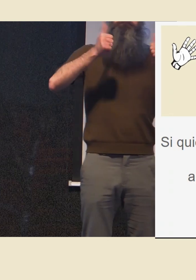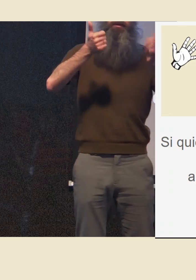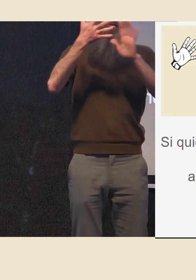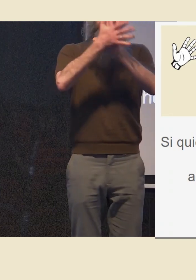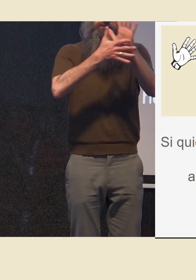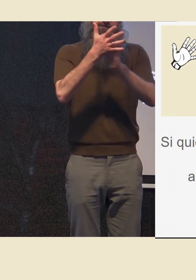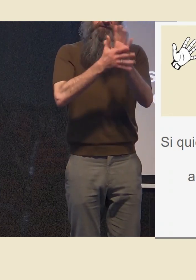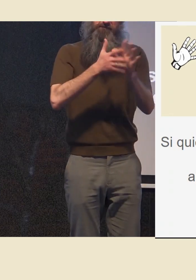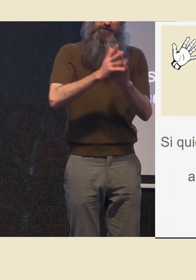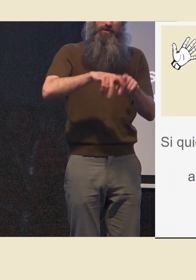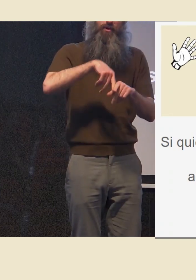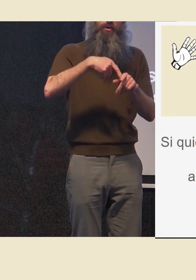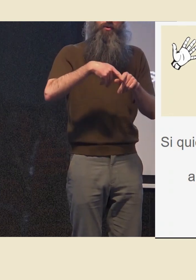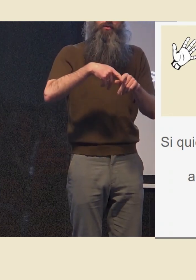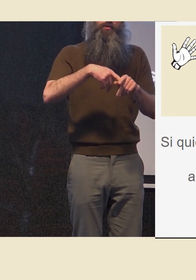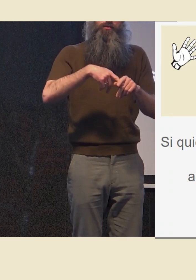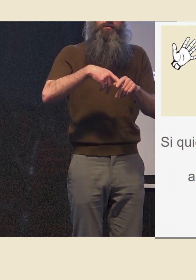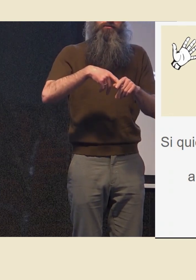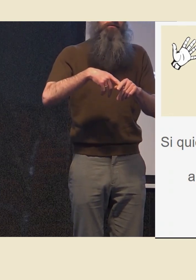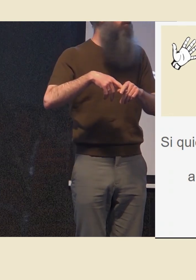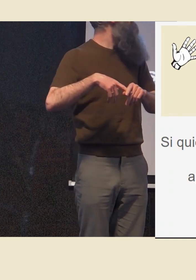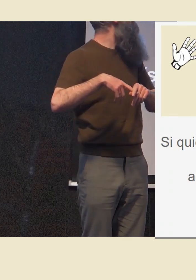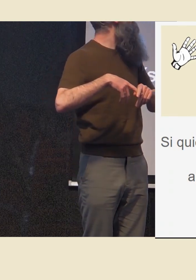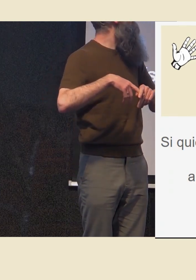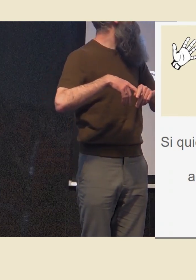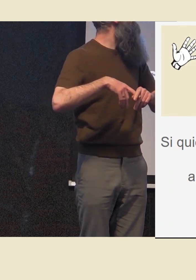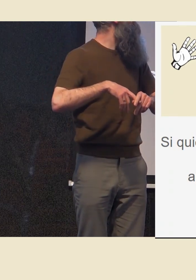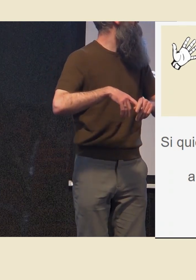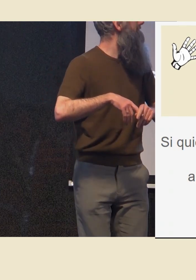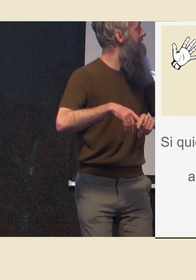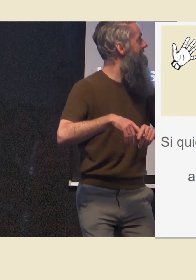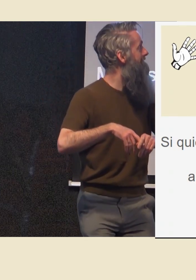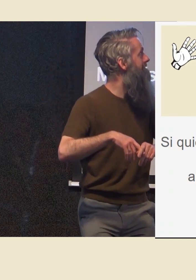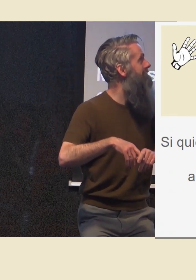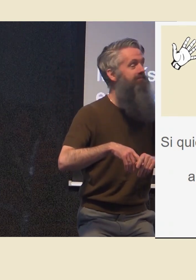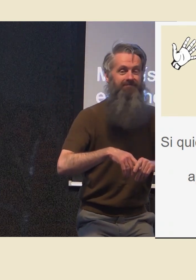Voy a empezar en lengua de signos.